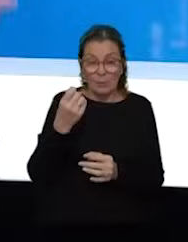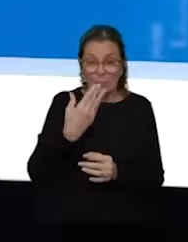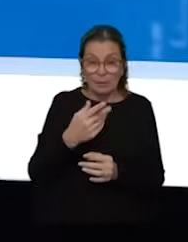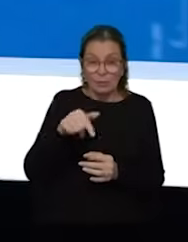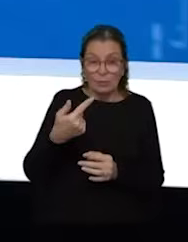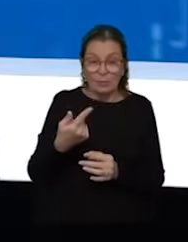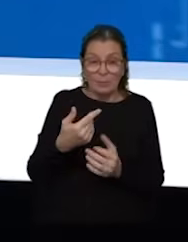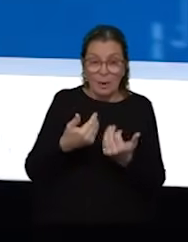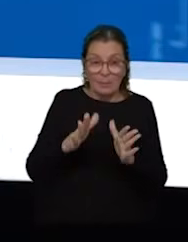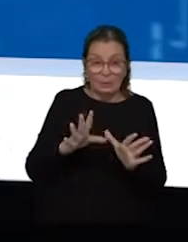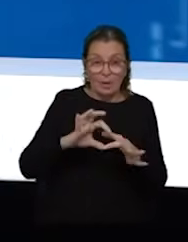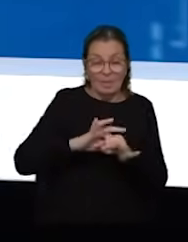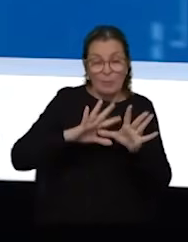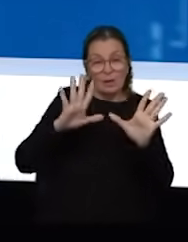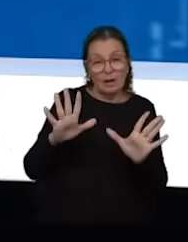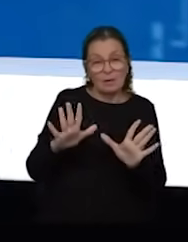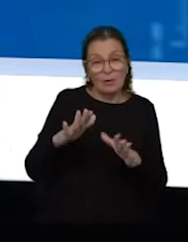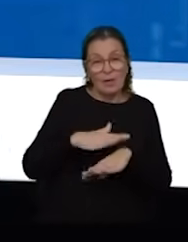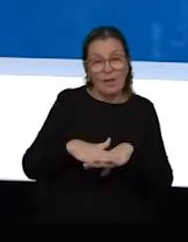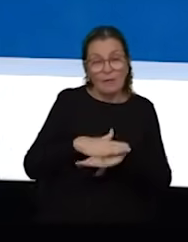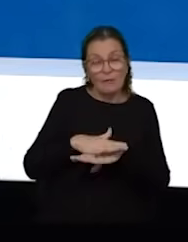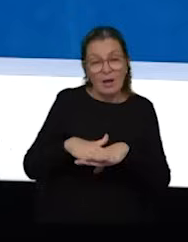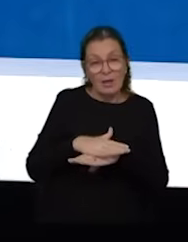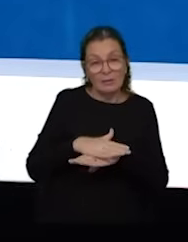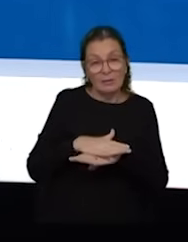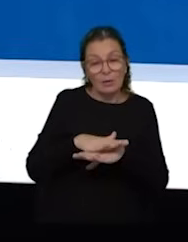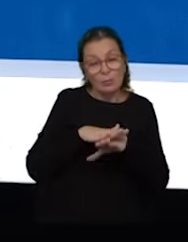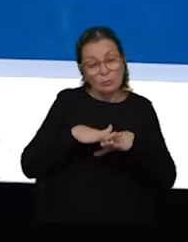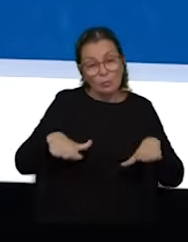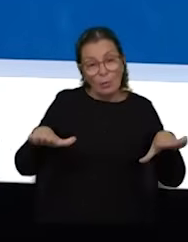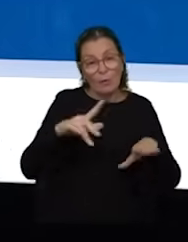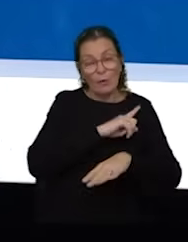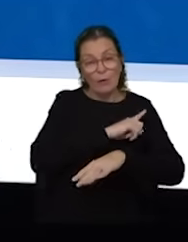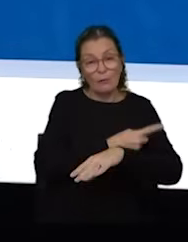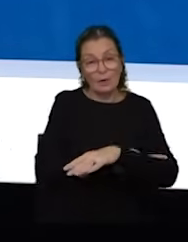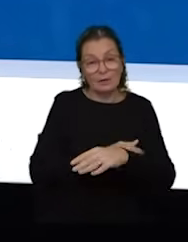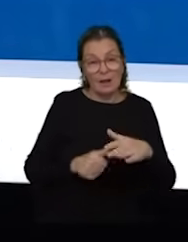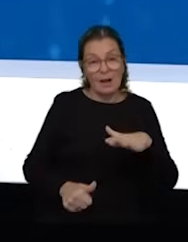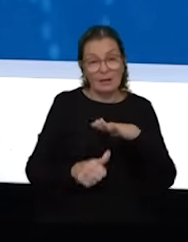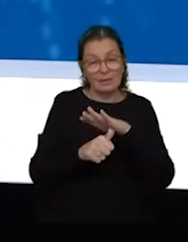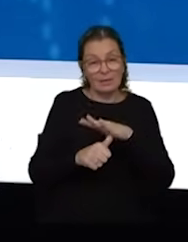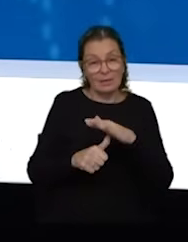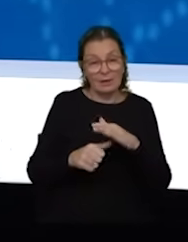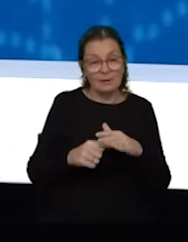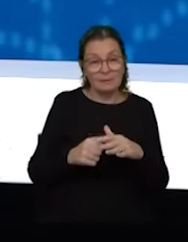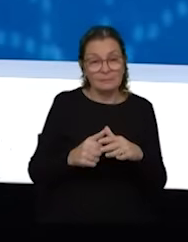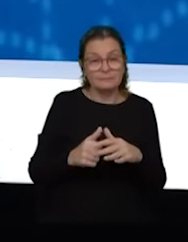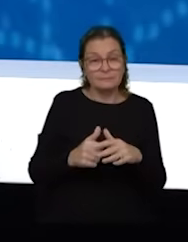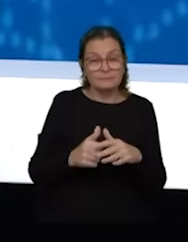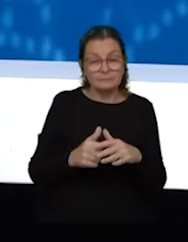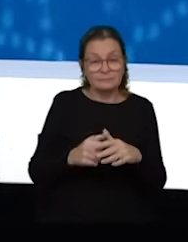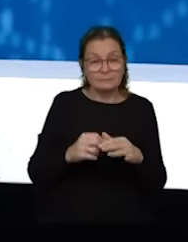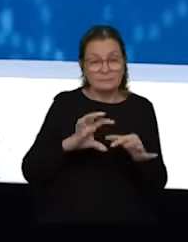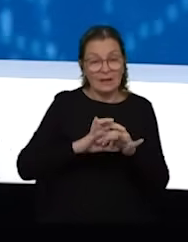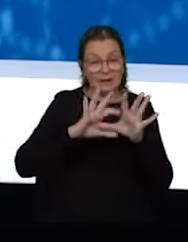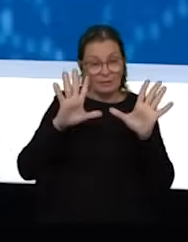Después de la reapertura democrática y sobre la base de grandes consensos y mucho esfuerzo logró liderar índices de este